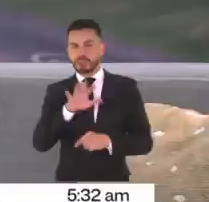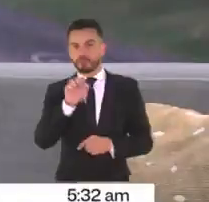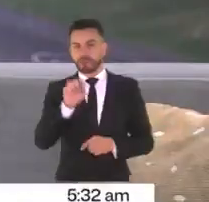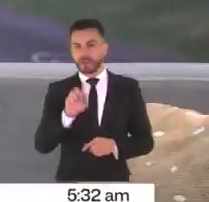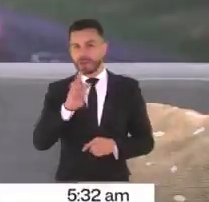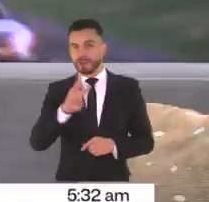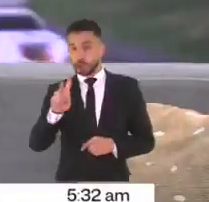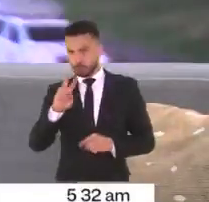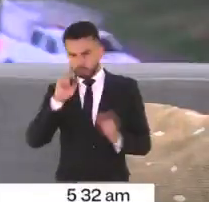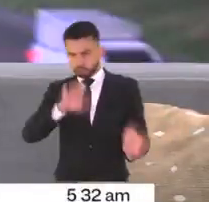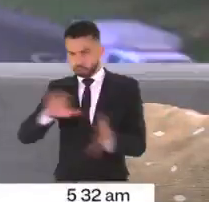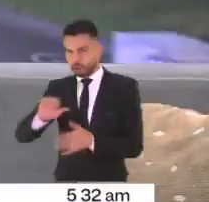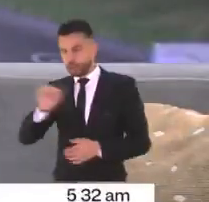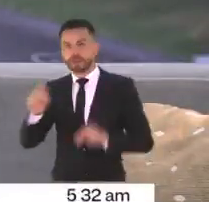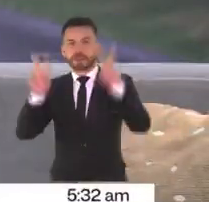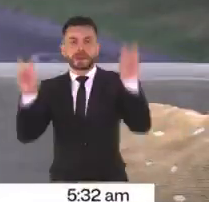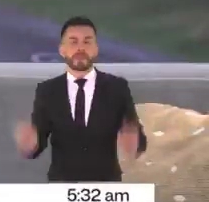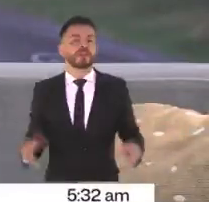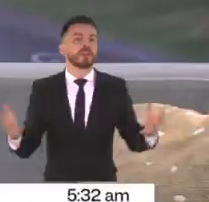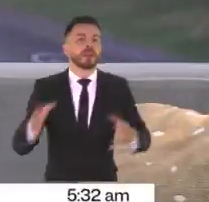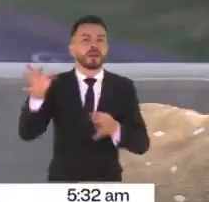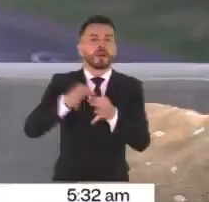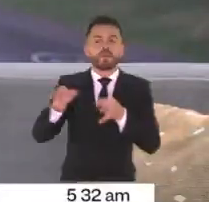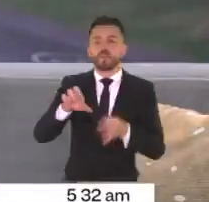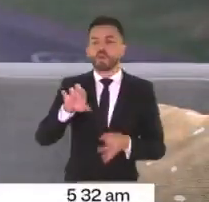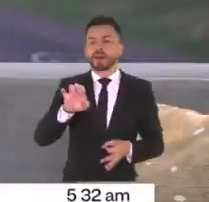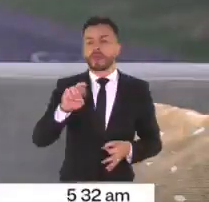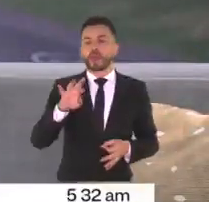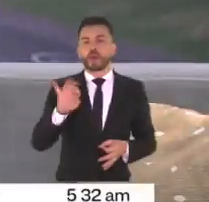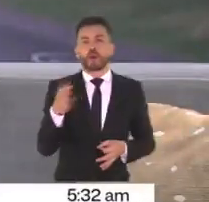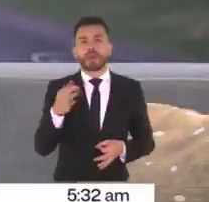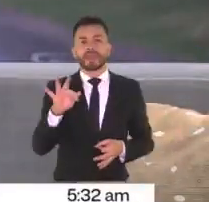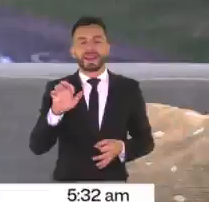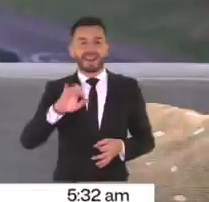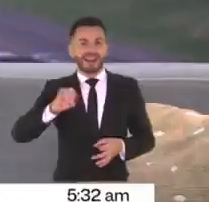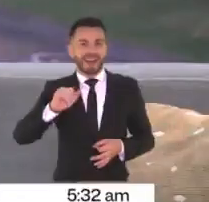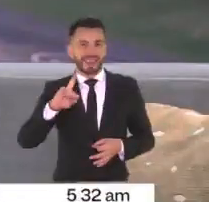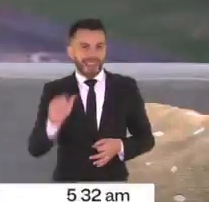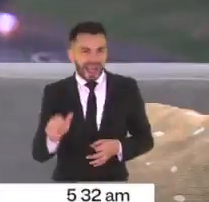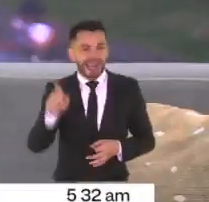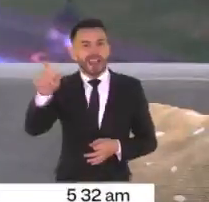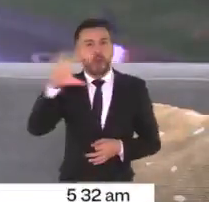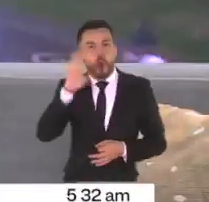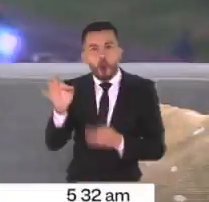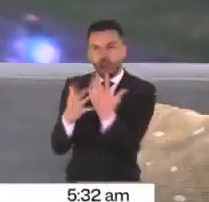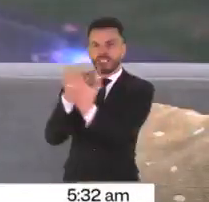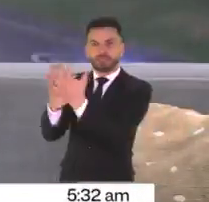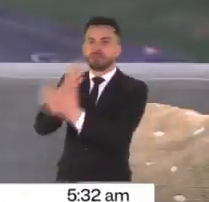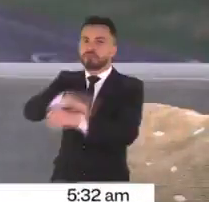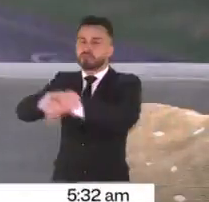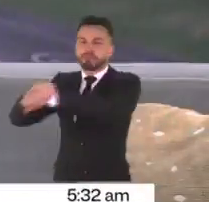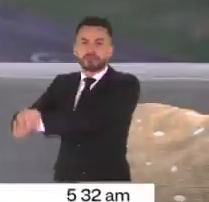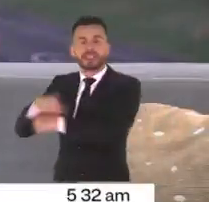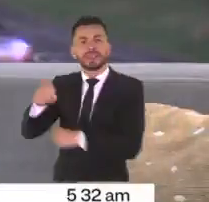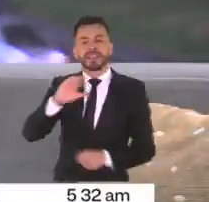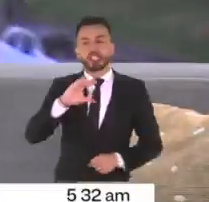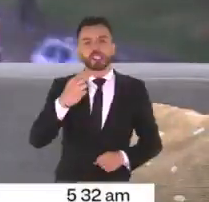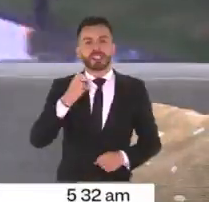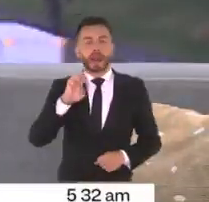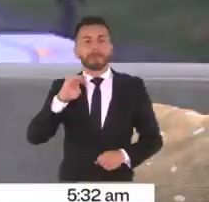con otros temas en Puerto Tejada cauca permanece detenido Sergio Andrés navia Vázquez alias Chema él es el presunto asesino de Elmer